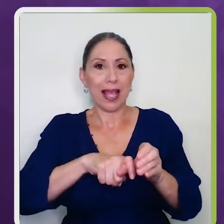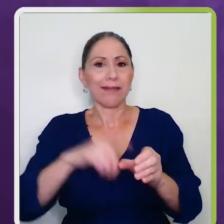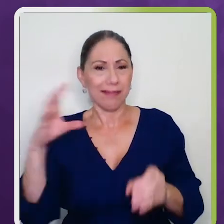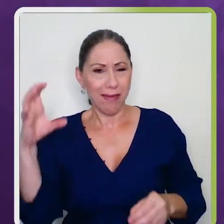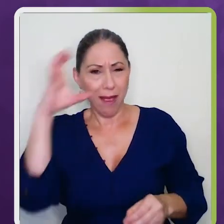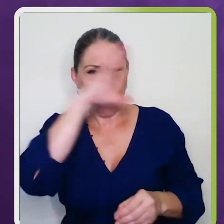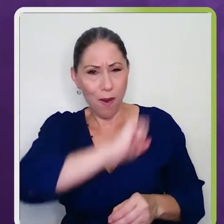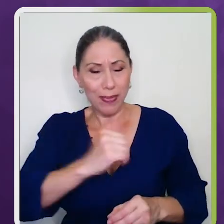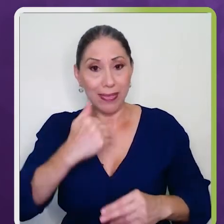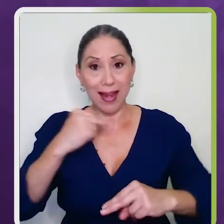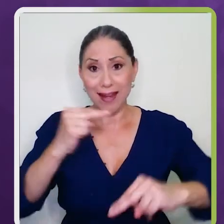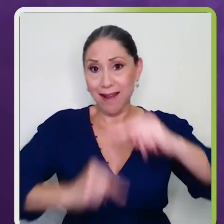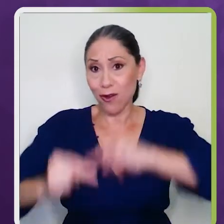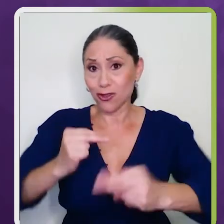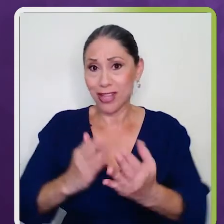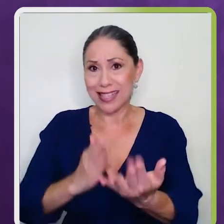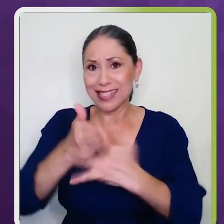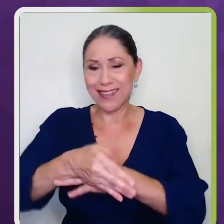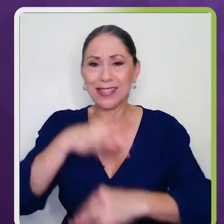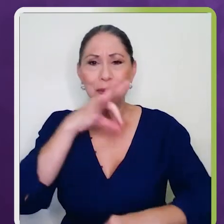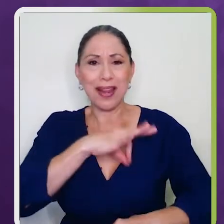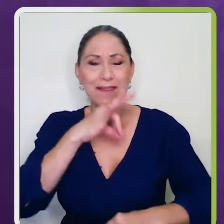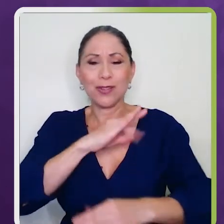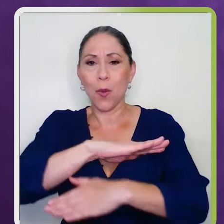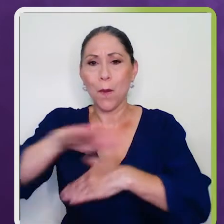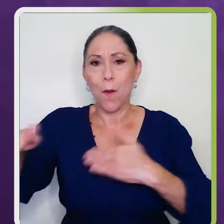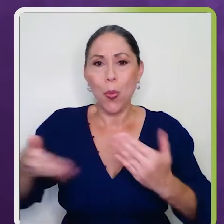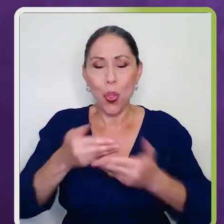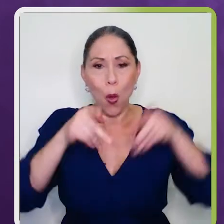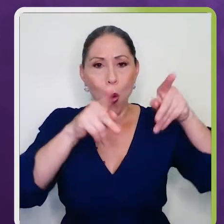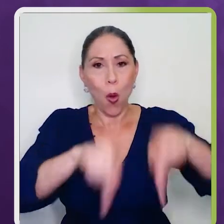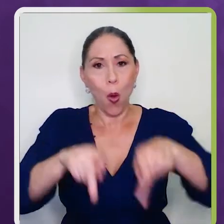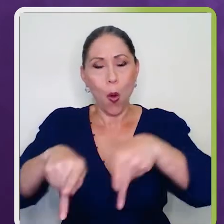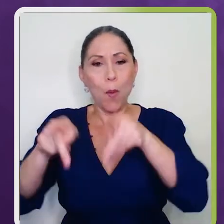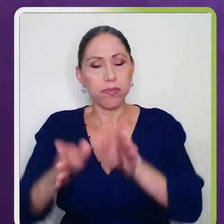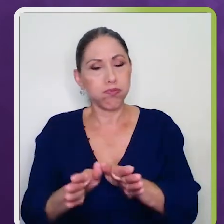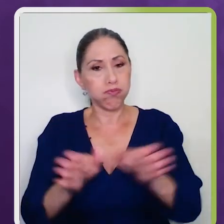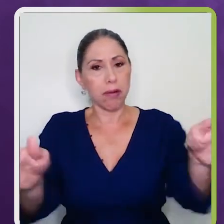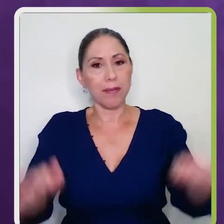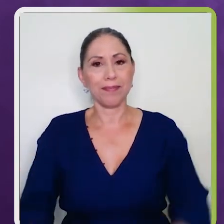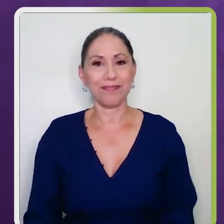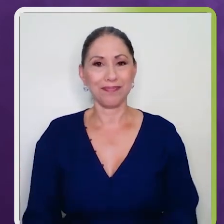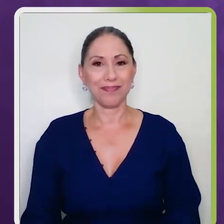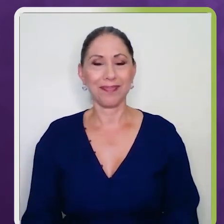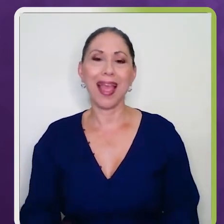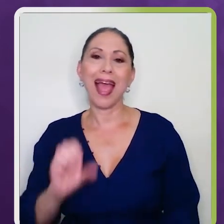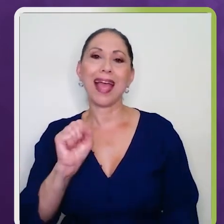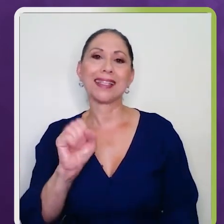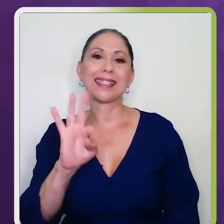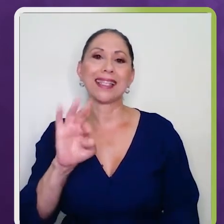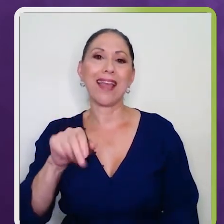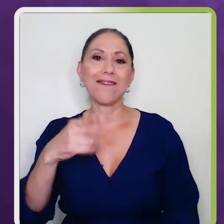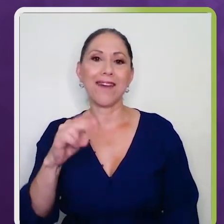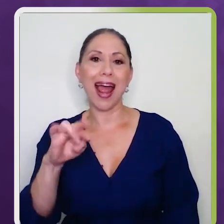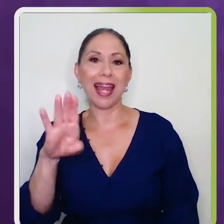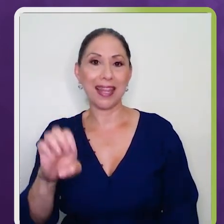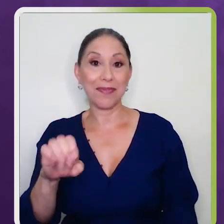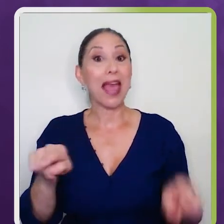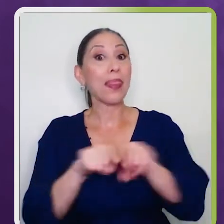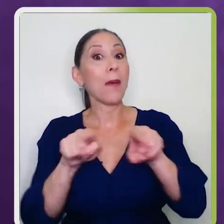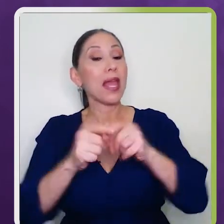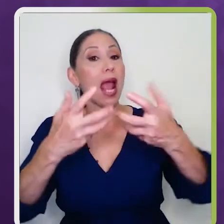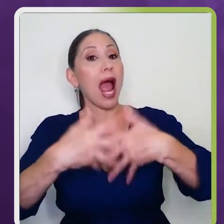negocios accesibles es un beneficio para todos. Y Estefany, también en el caso del viaje,